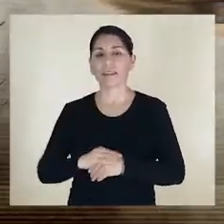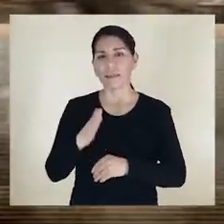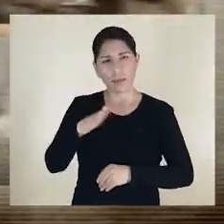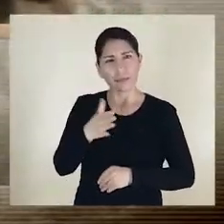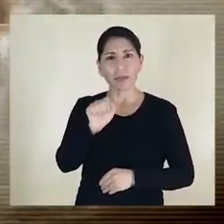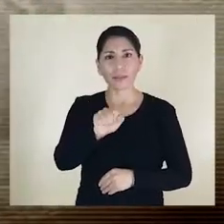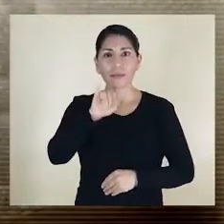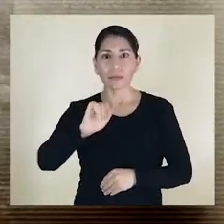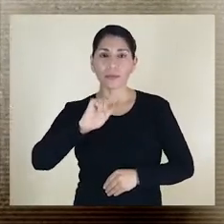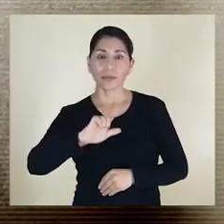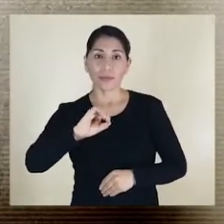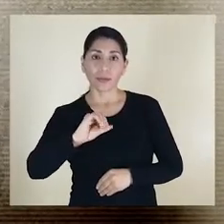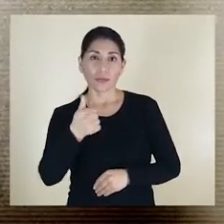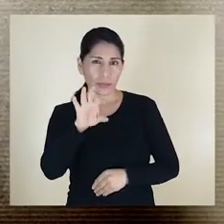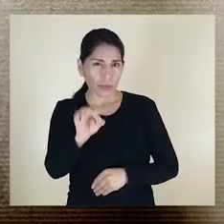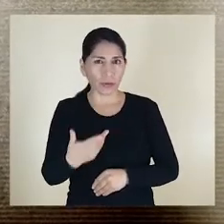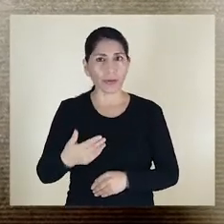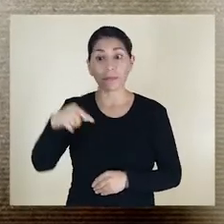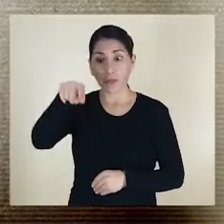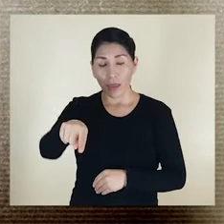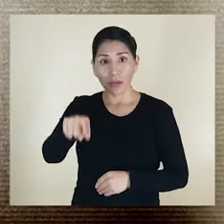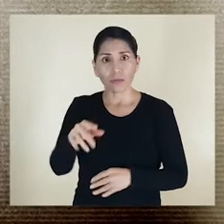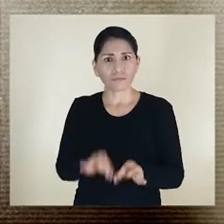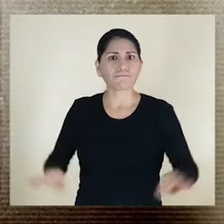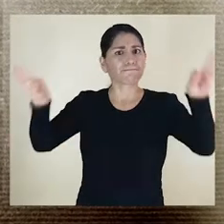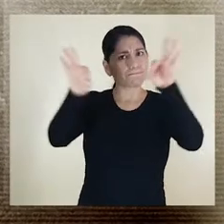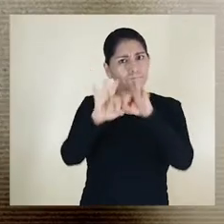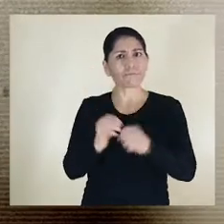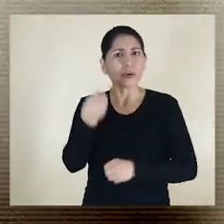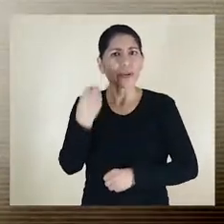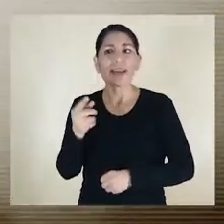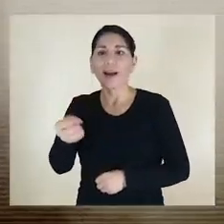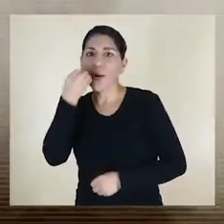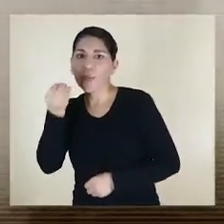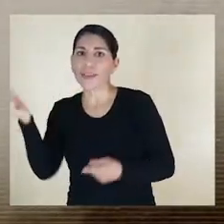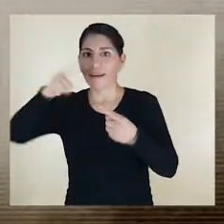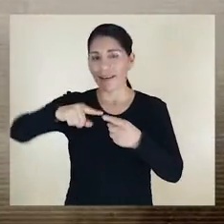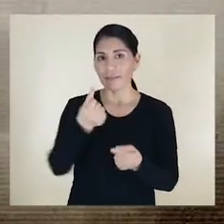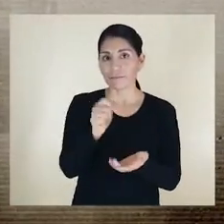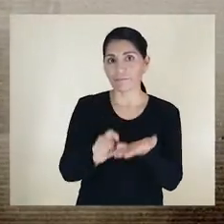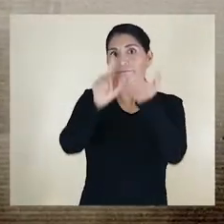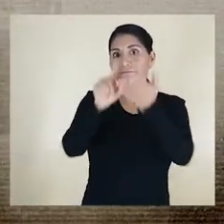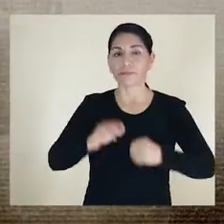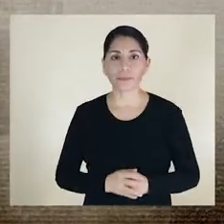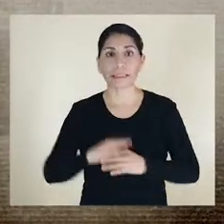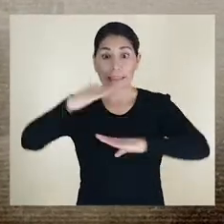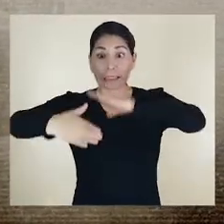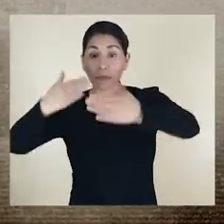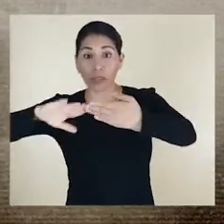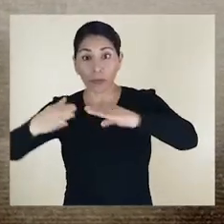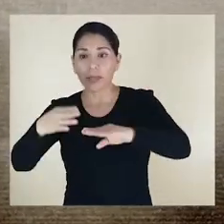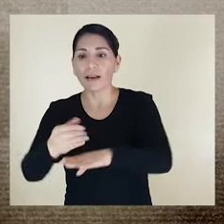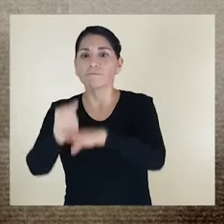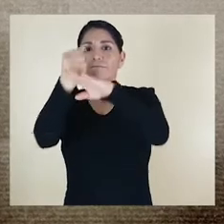siglo XIX. Su impacto en el Perú va desde la gastronomía hasta la economía. Es así, miembros de esa colonia fundan el Banco